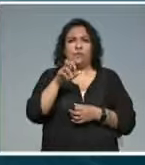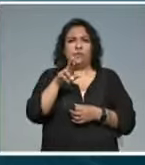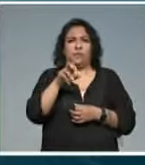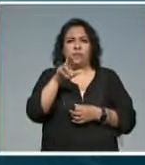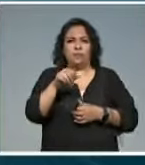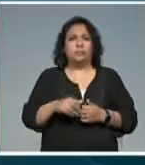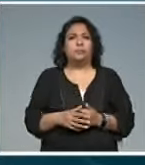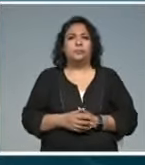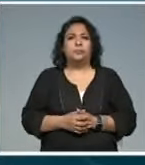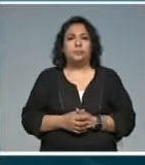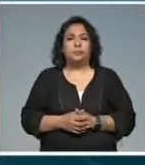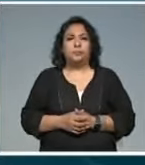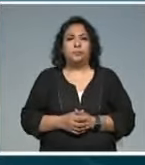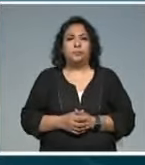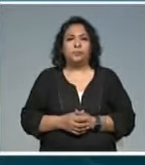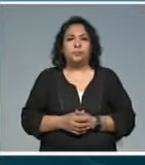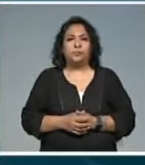Rivera.